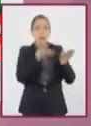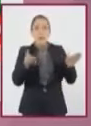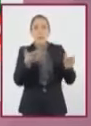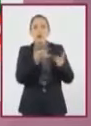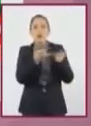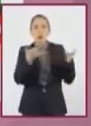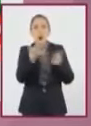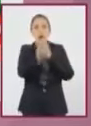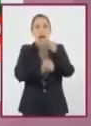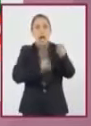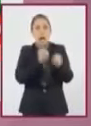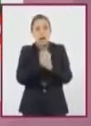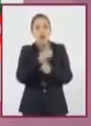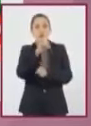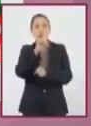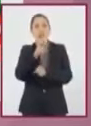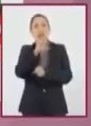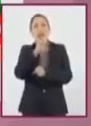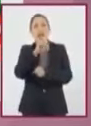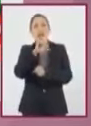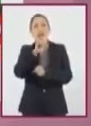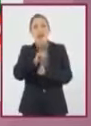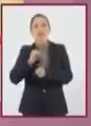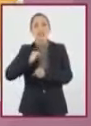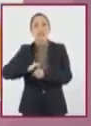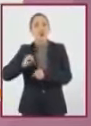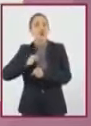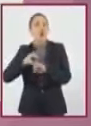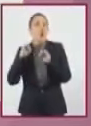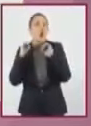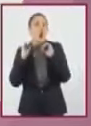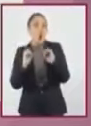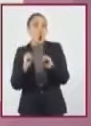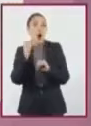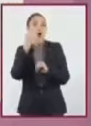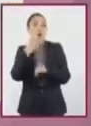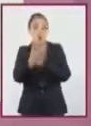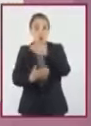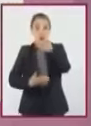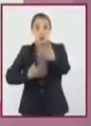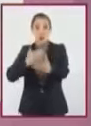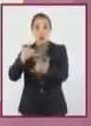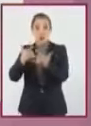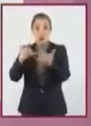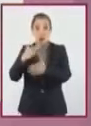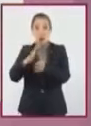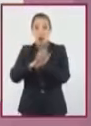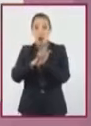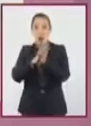en años, décadas, siglos e incluso hay procesos históricos